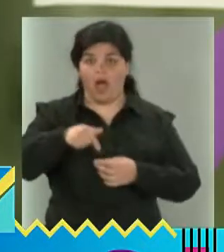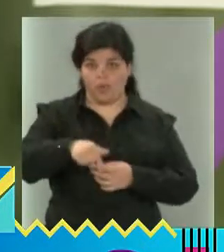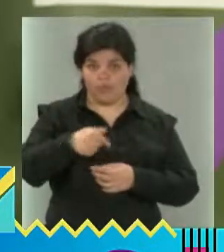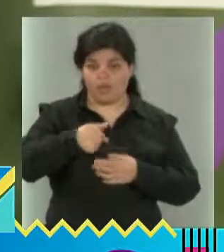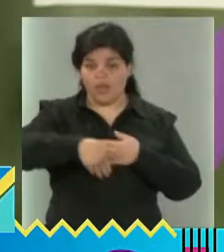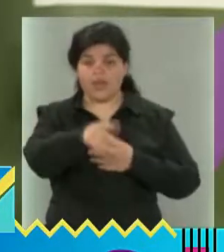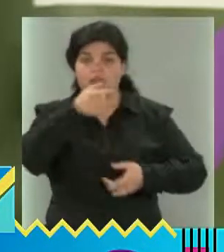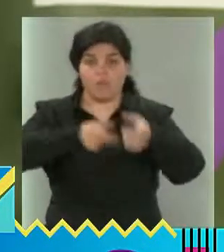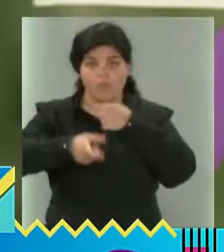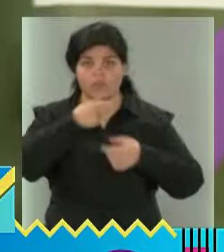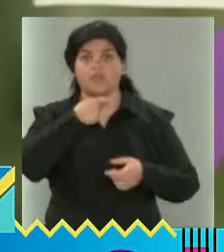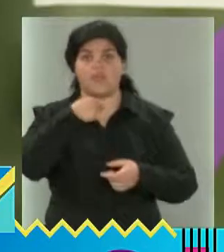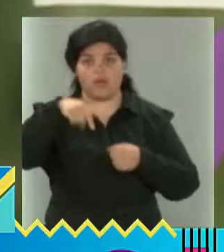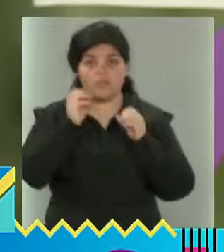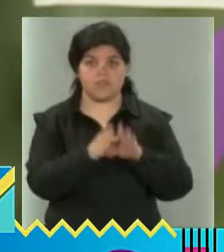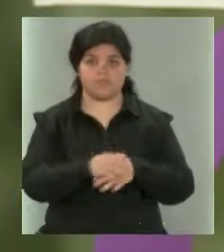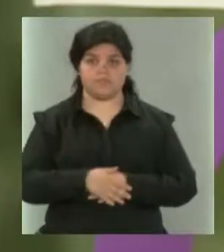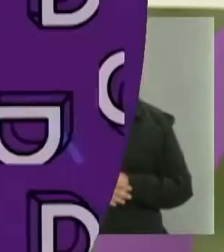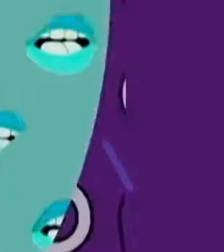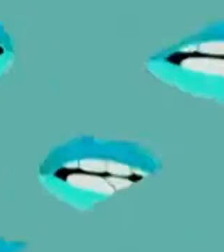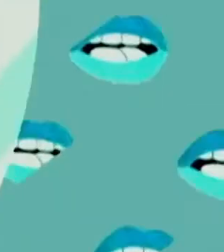en Distintos Parecidos y empezamos de esta manera.